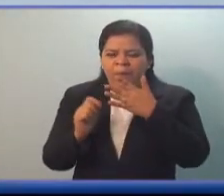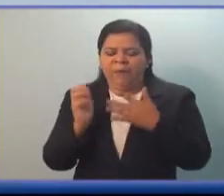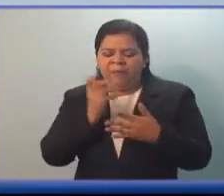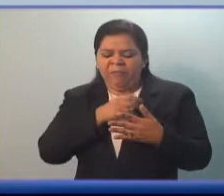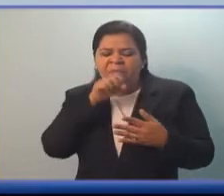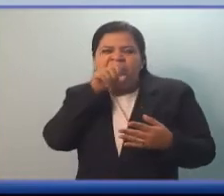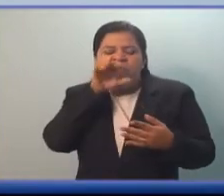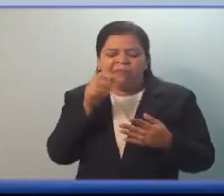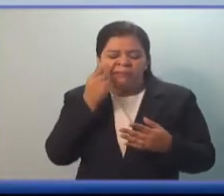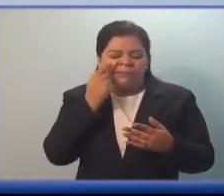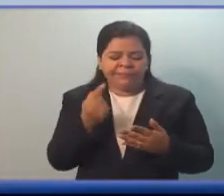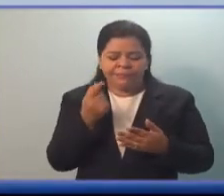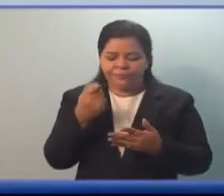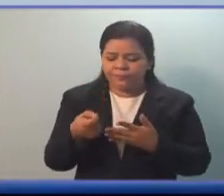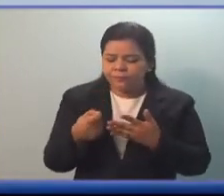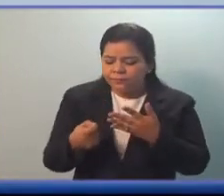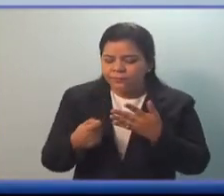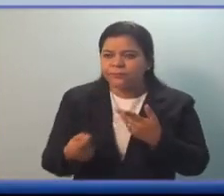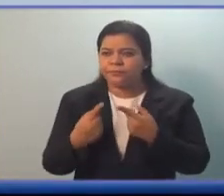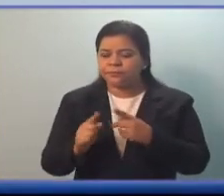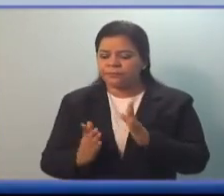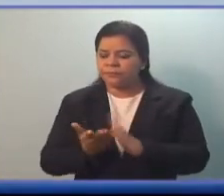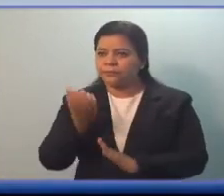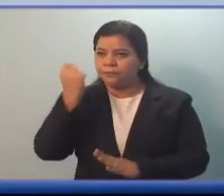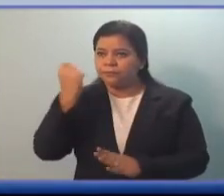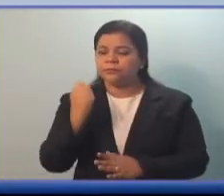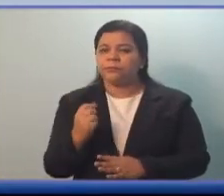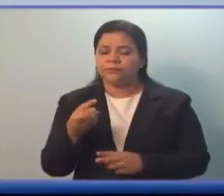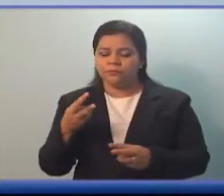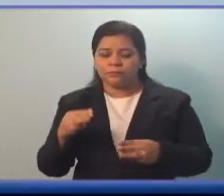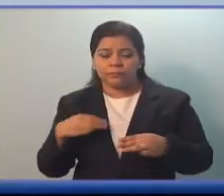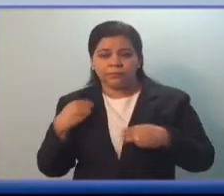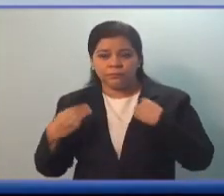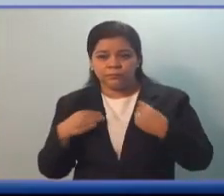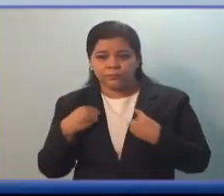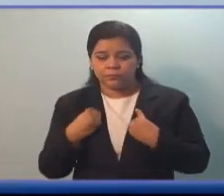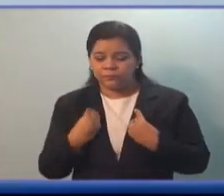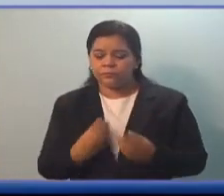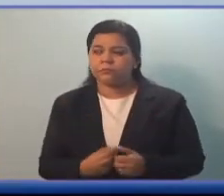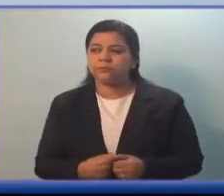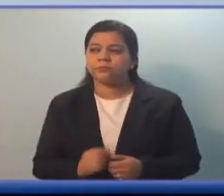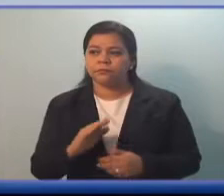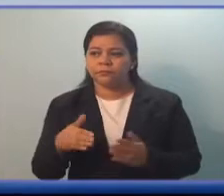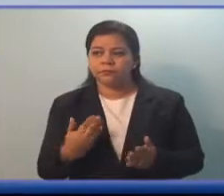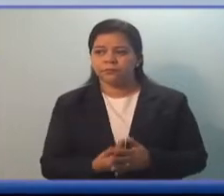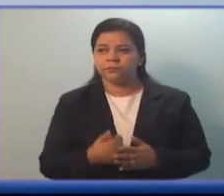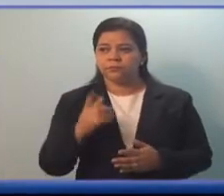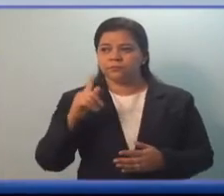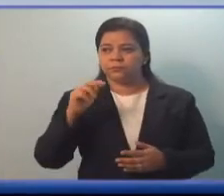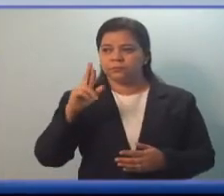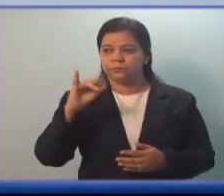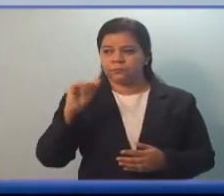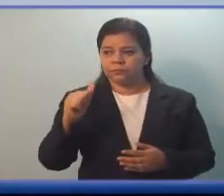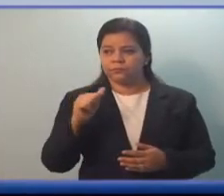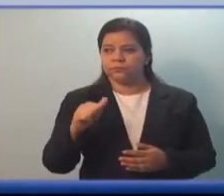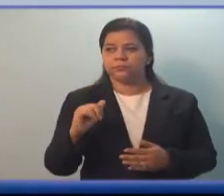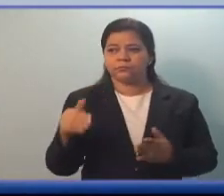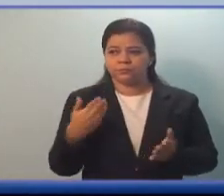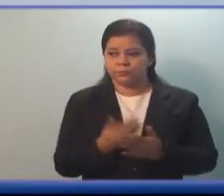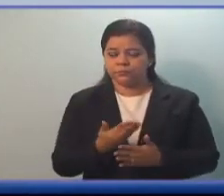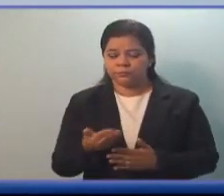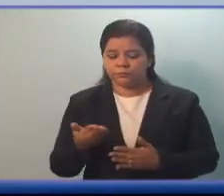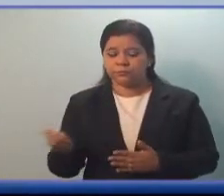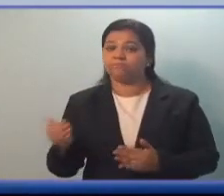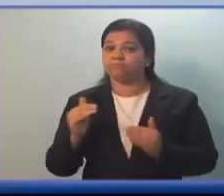en cuenta y sobre todo en la motivación viene también la parte tanto la teoría fáctica, como decía, que es de los hechos, como la